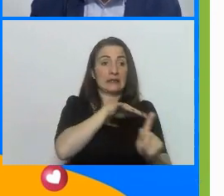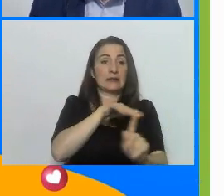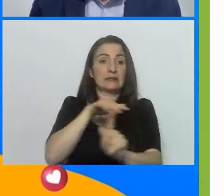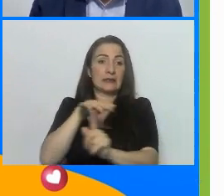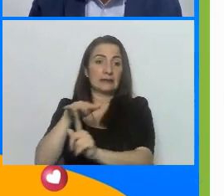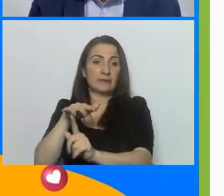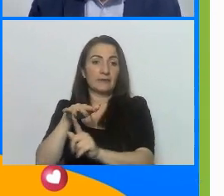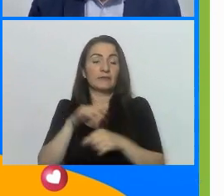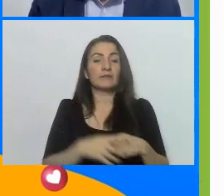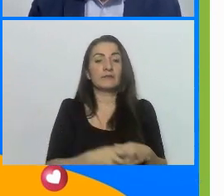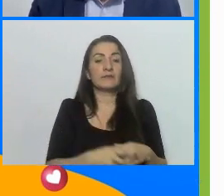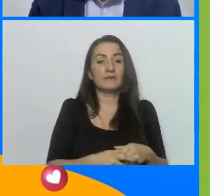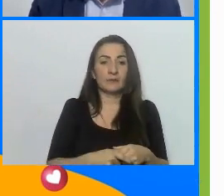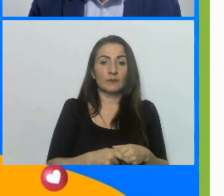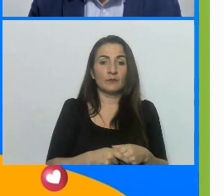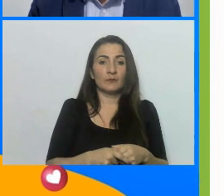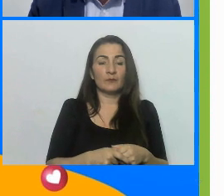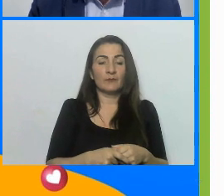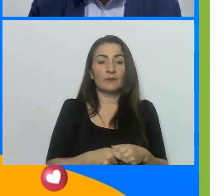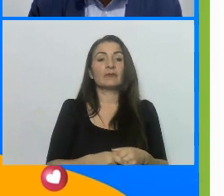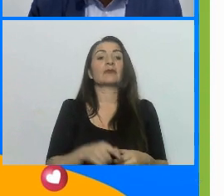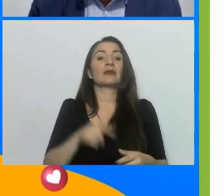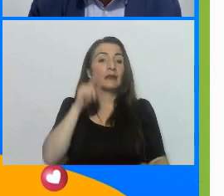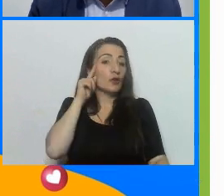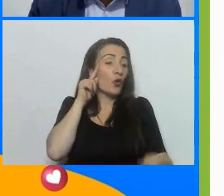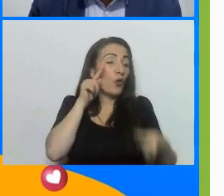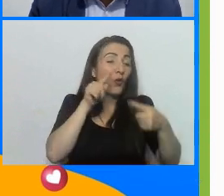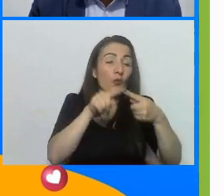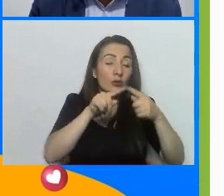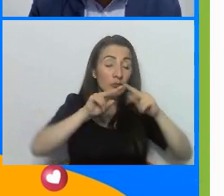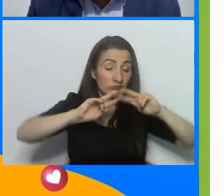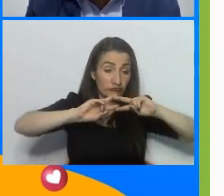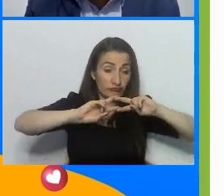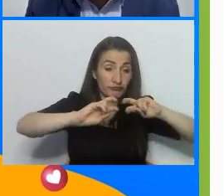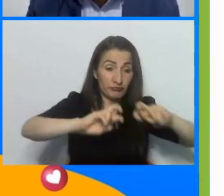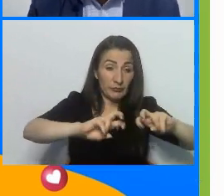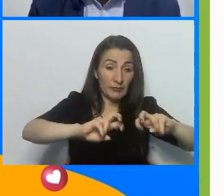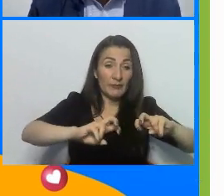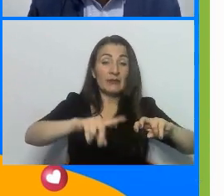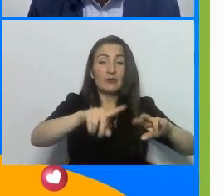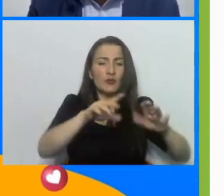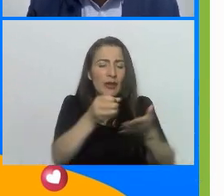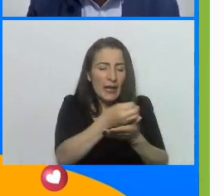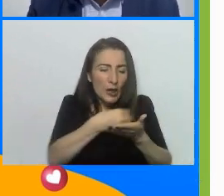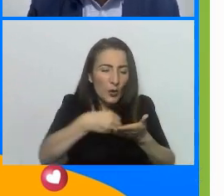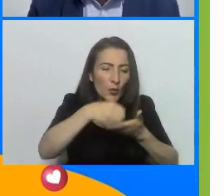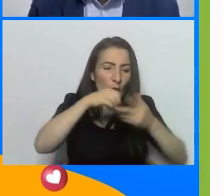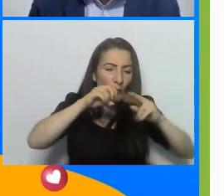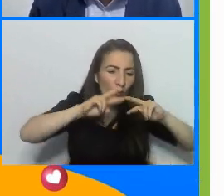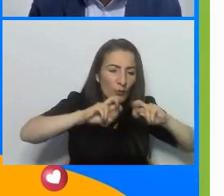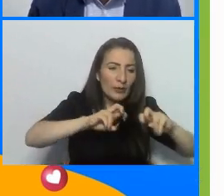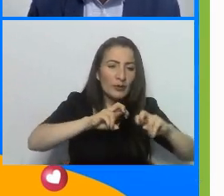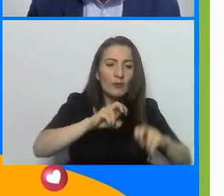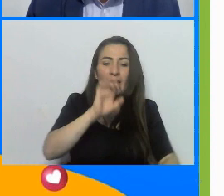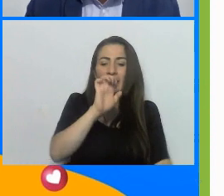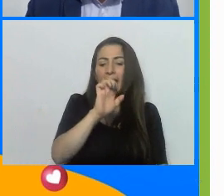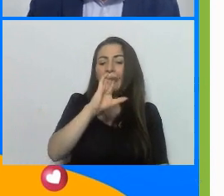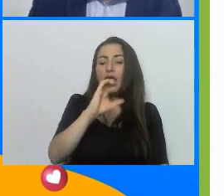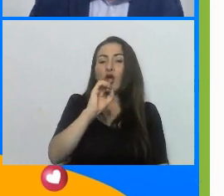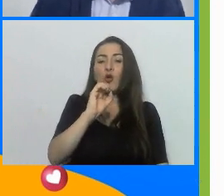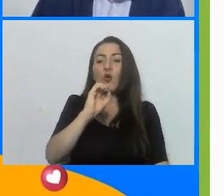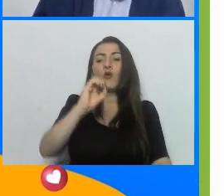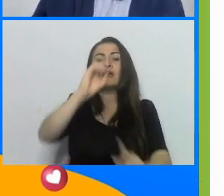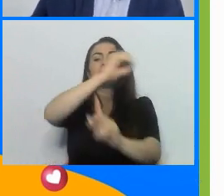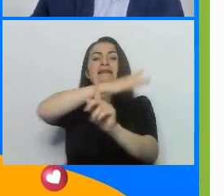eso, el objeto de estudio de la ecología es el ecosistema. Si nosotros